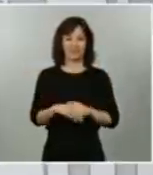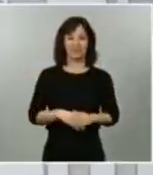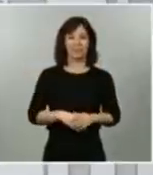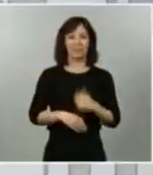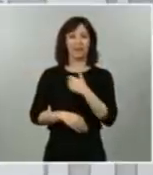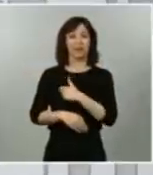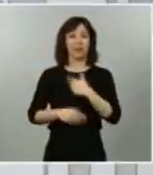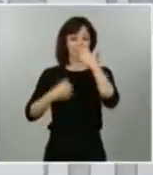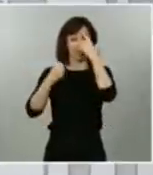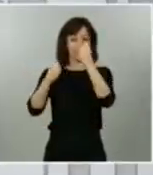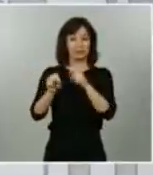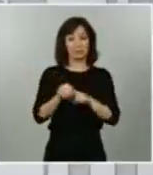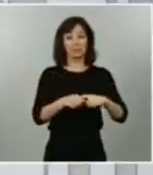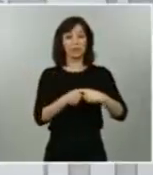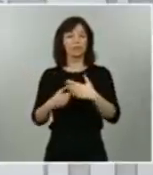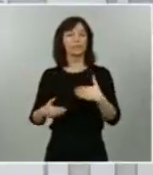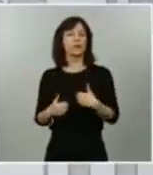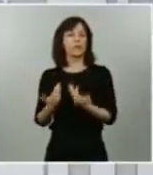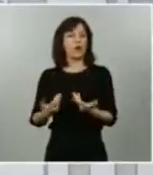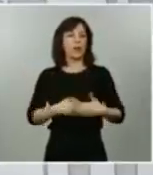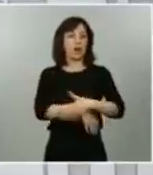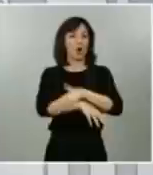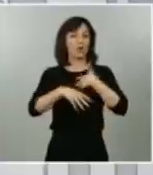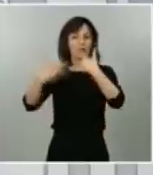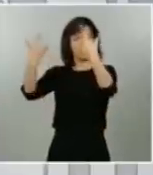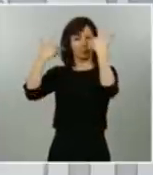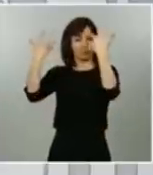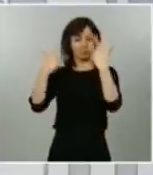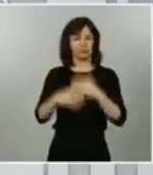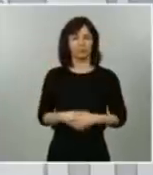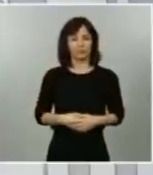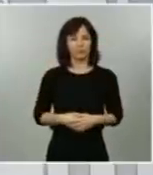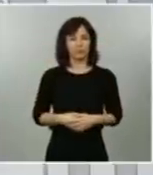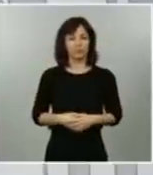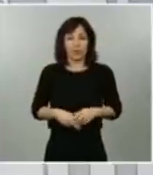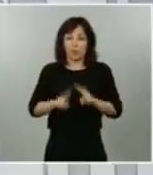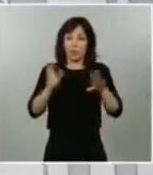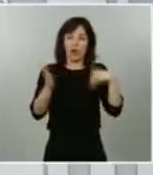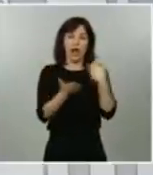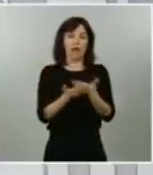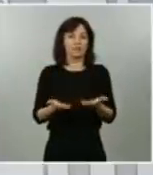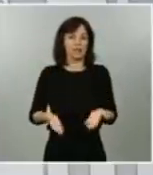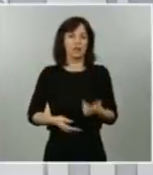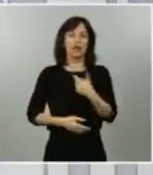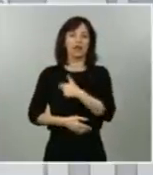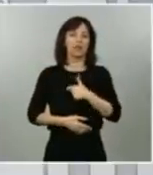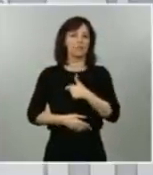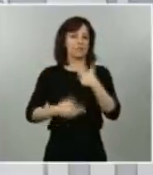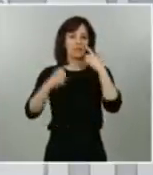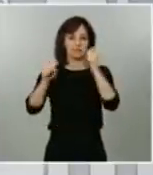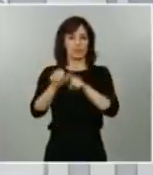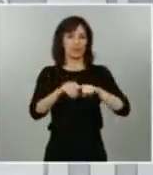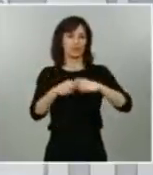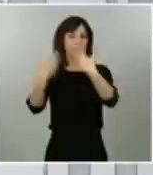hace es asesorar al gobierno en su totalidad lo estaba asesorando desde el primer momento pero los responsables de evaluar